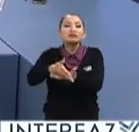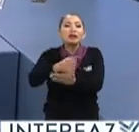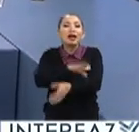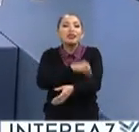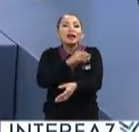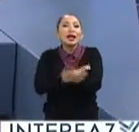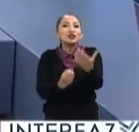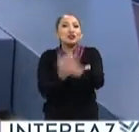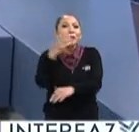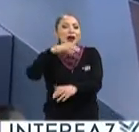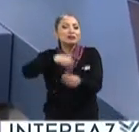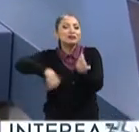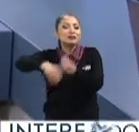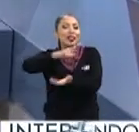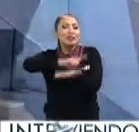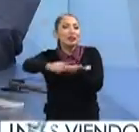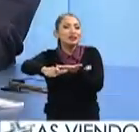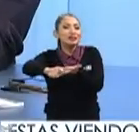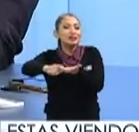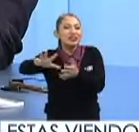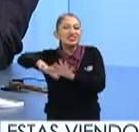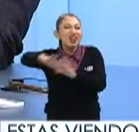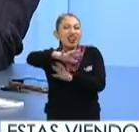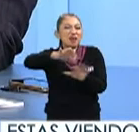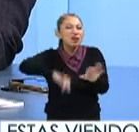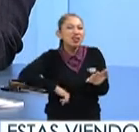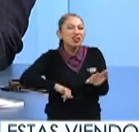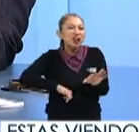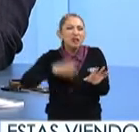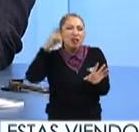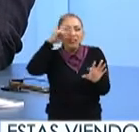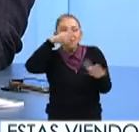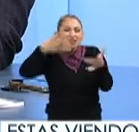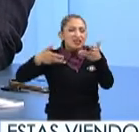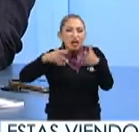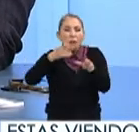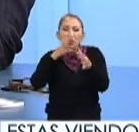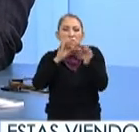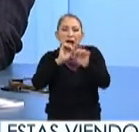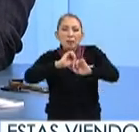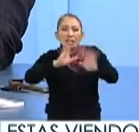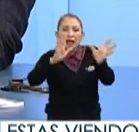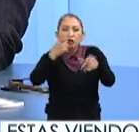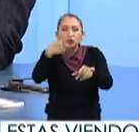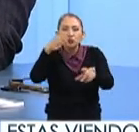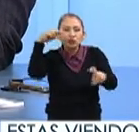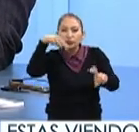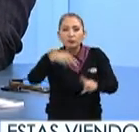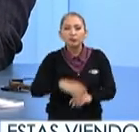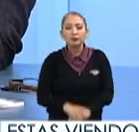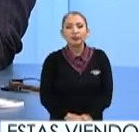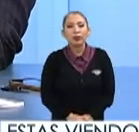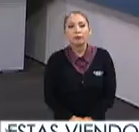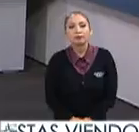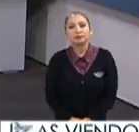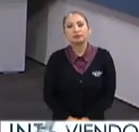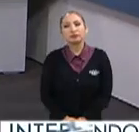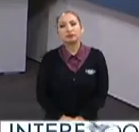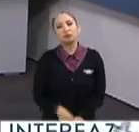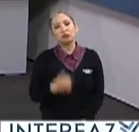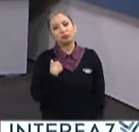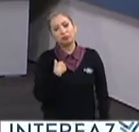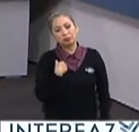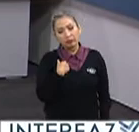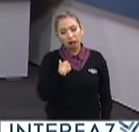energías no renovables. En fin, este sector tan interesante, tan complejo, ¿cómo nos lo puede explicar desde su perspectiva? Bueno, yo creo